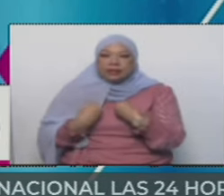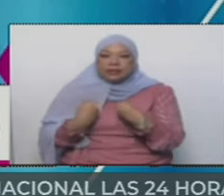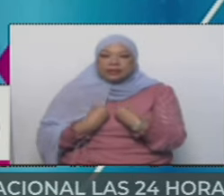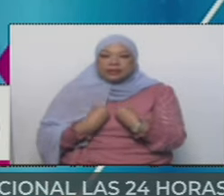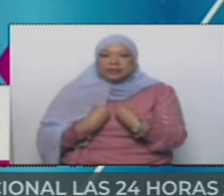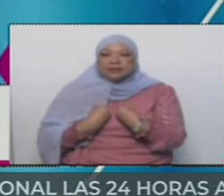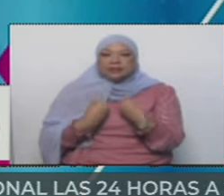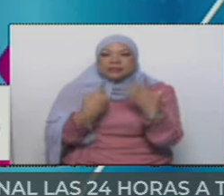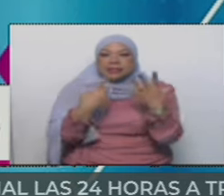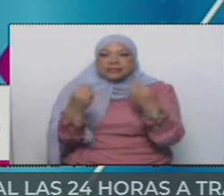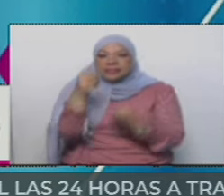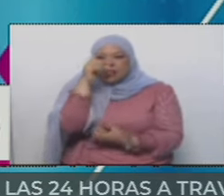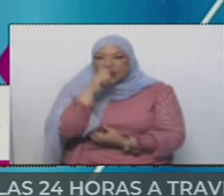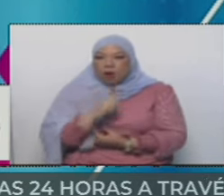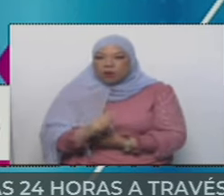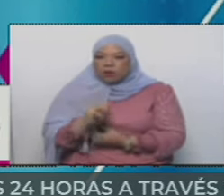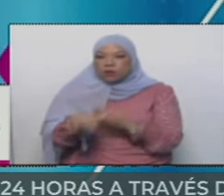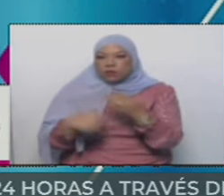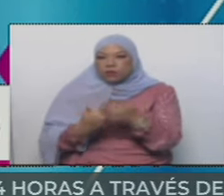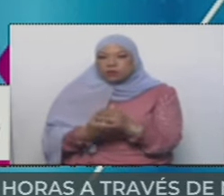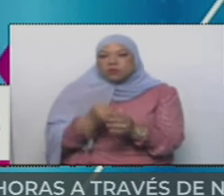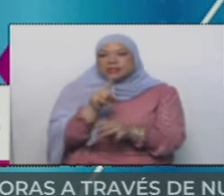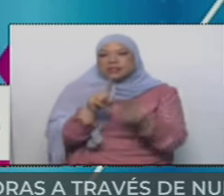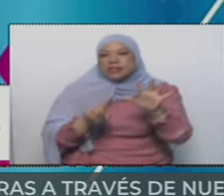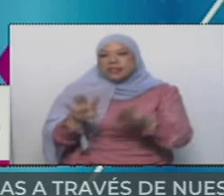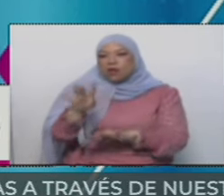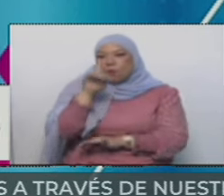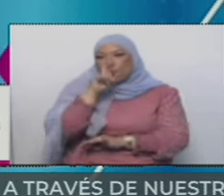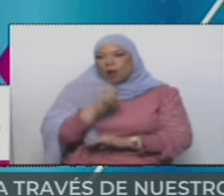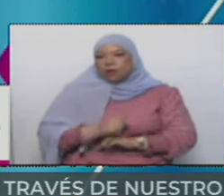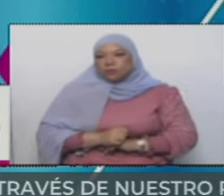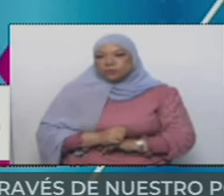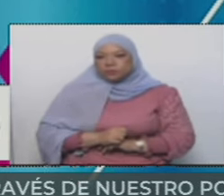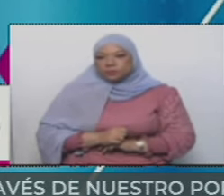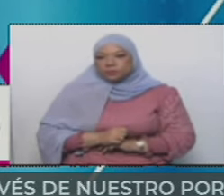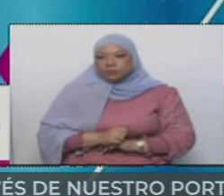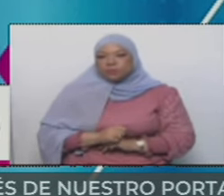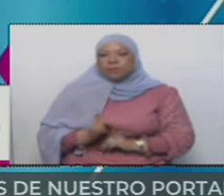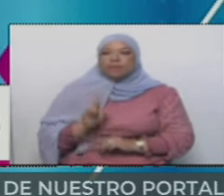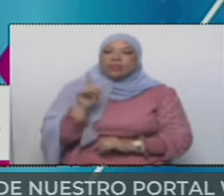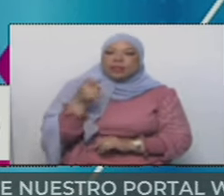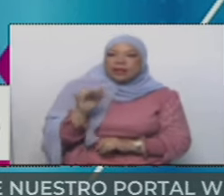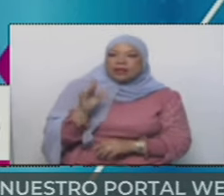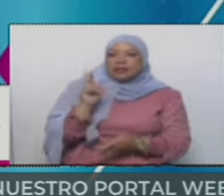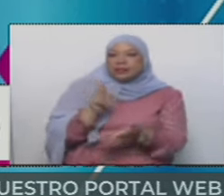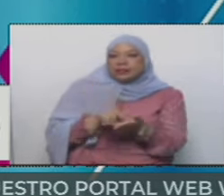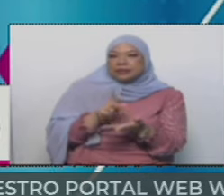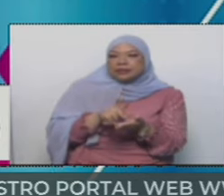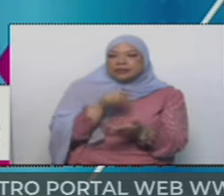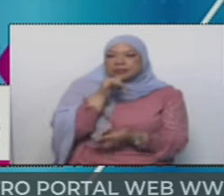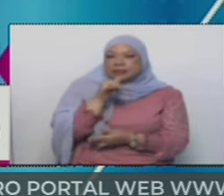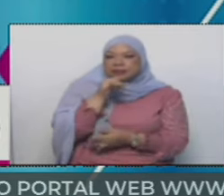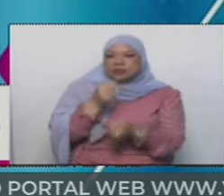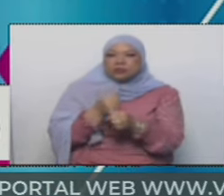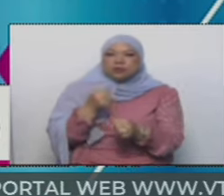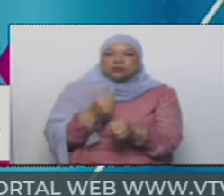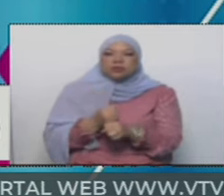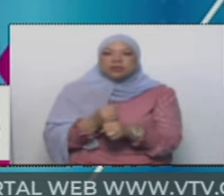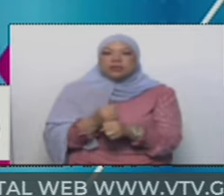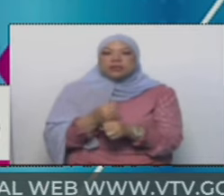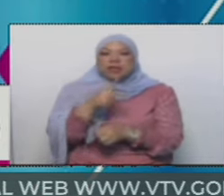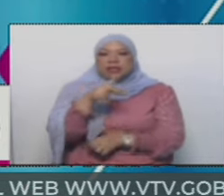los 60, del 64, y una partecita de la década de los